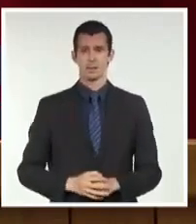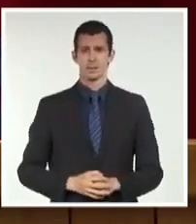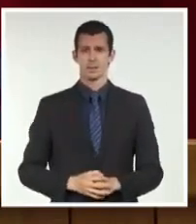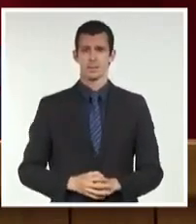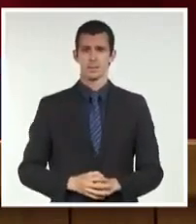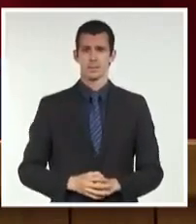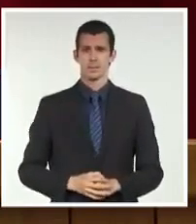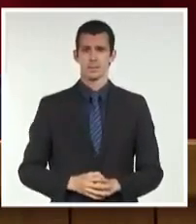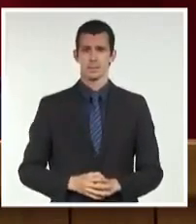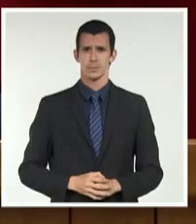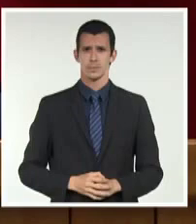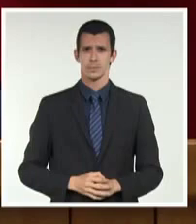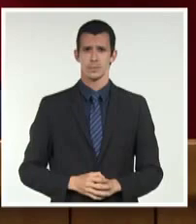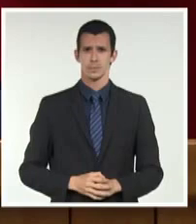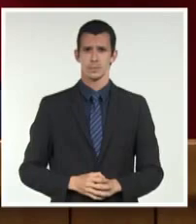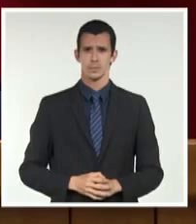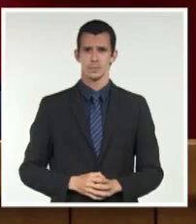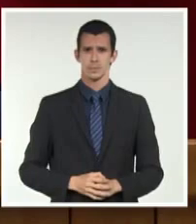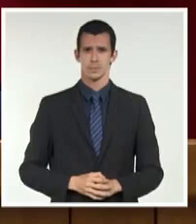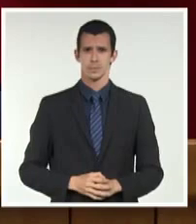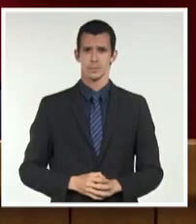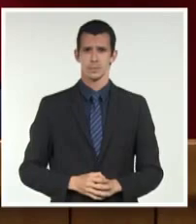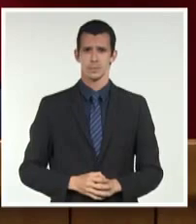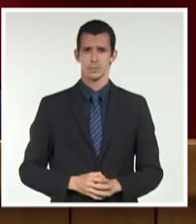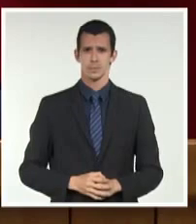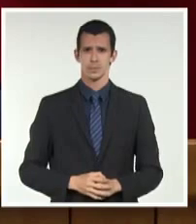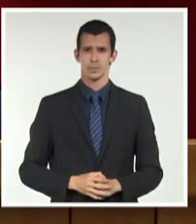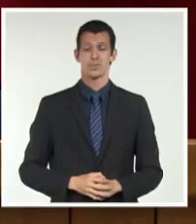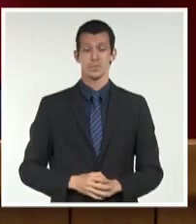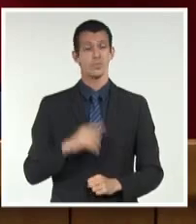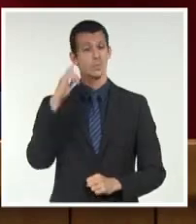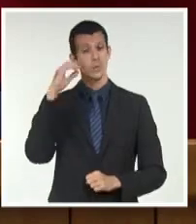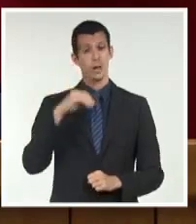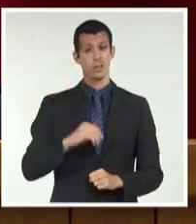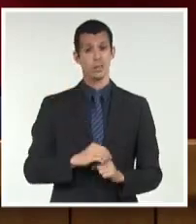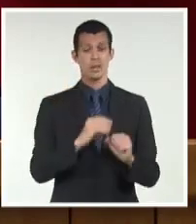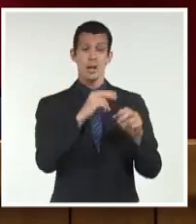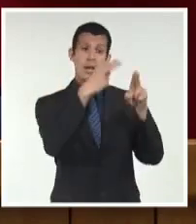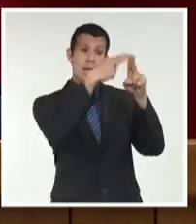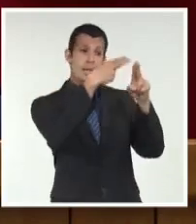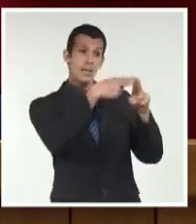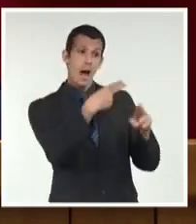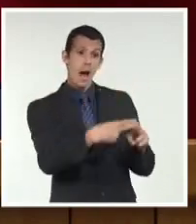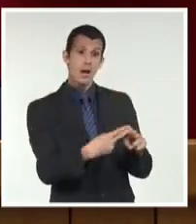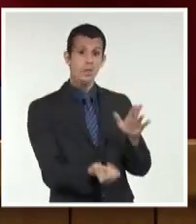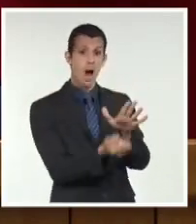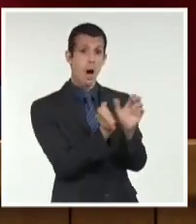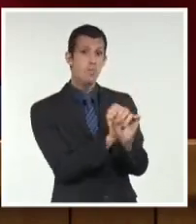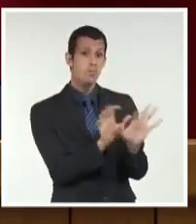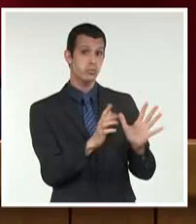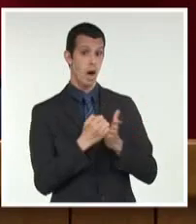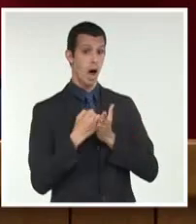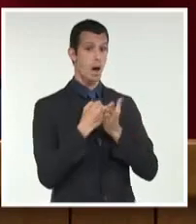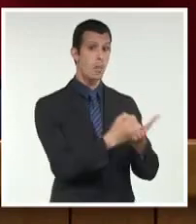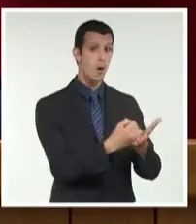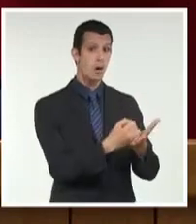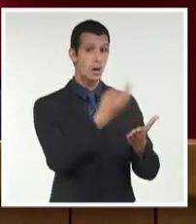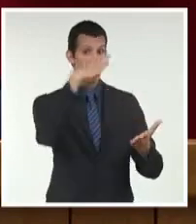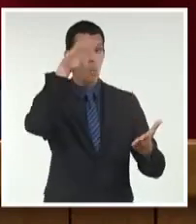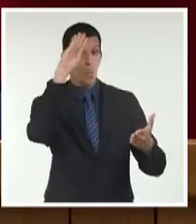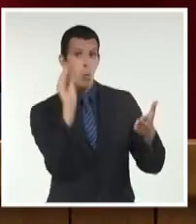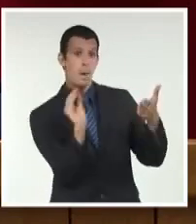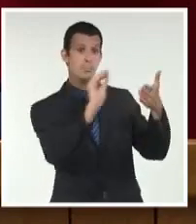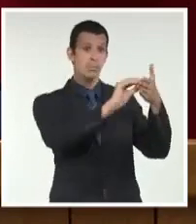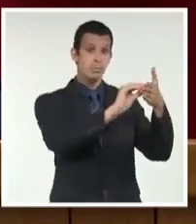designación son marcadamente nocivas para una pequeña nación como la nuestra. Perjudica enormemente las